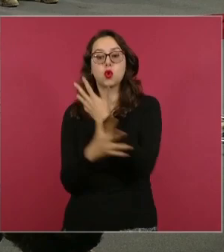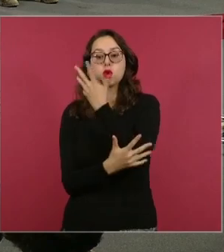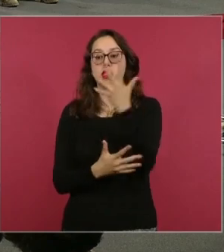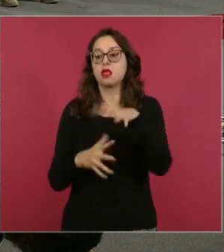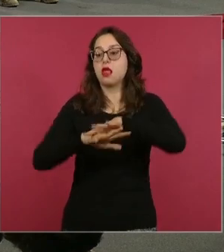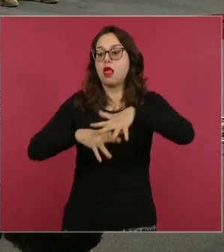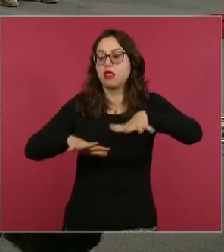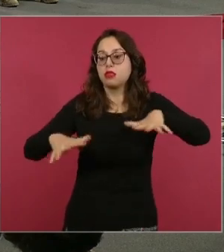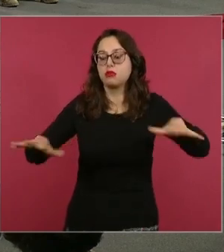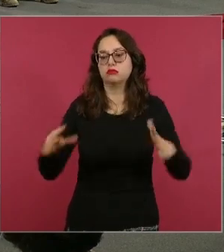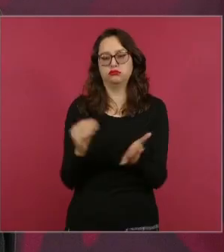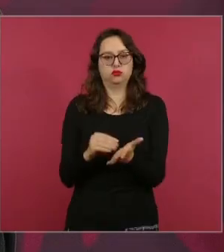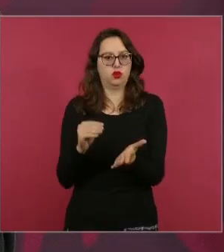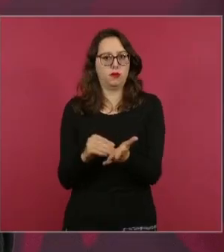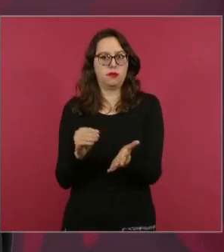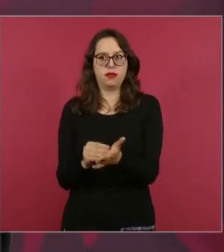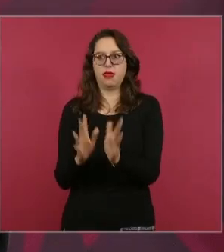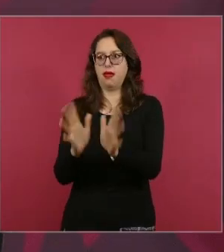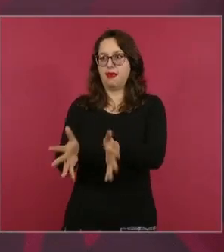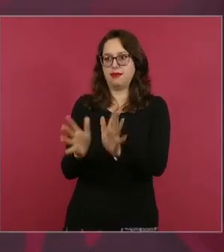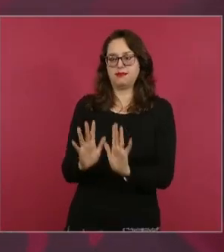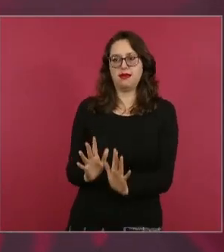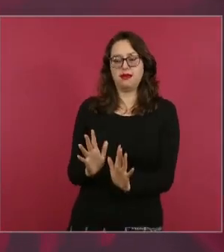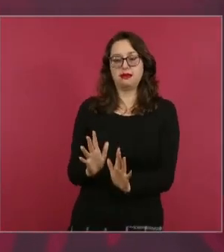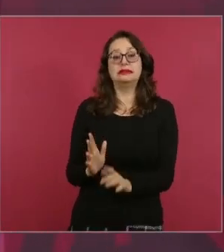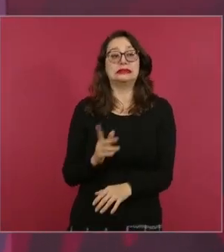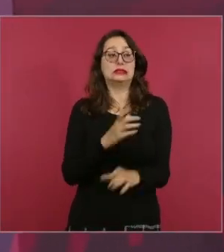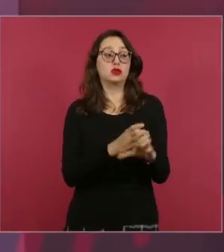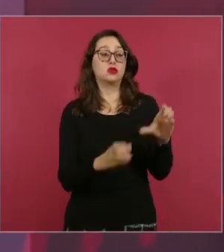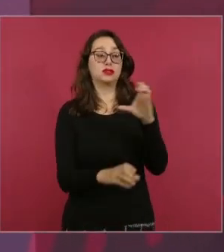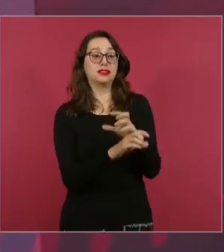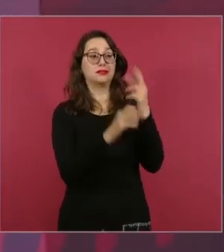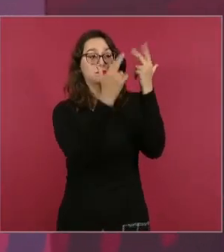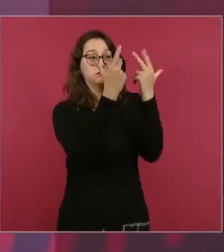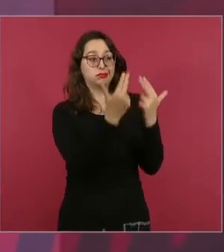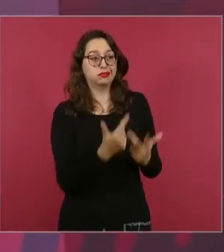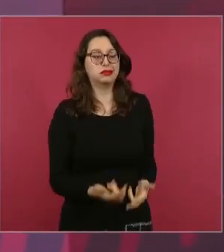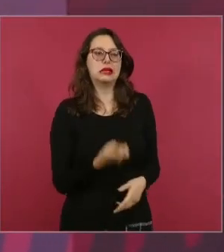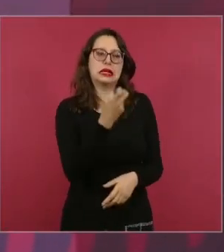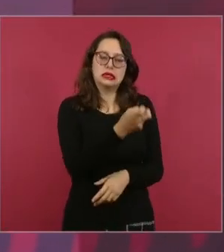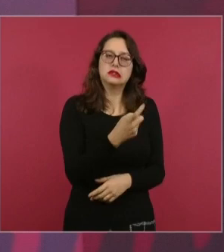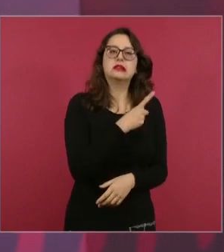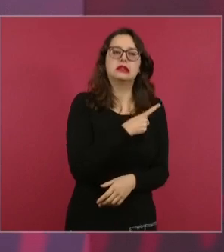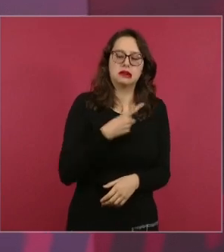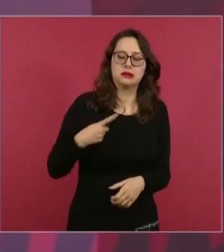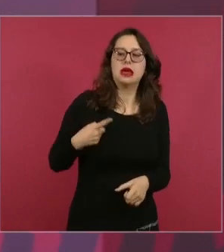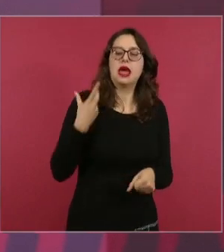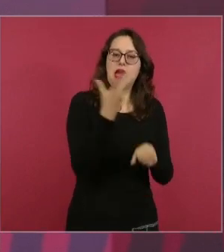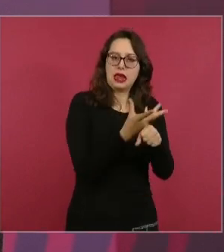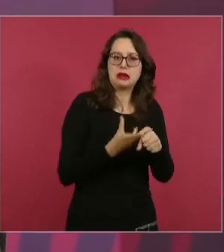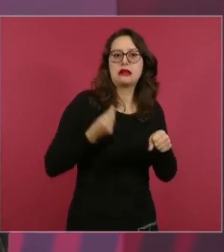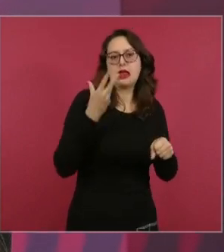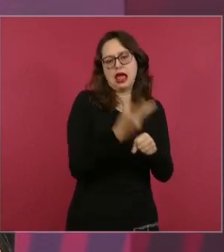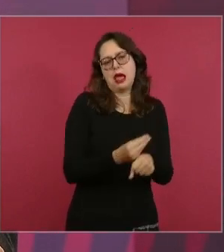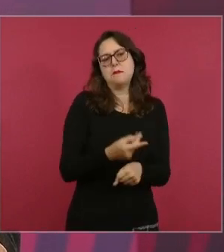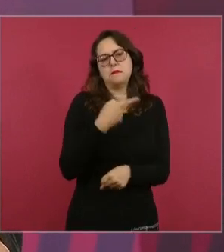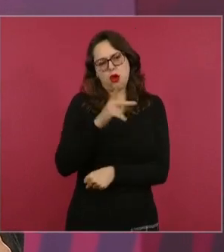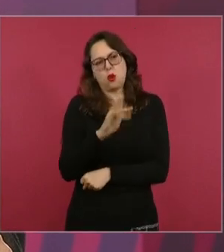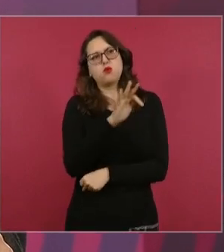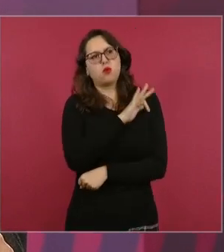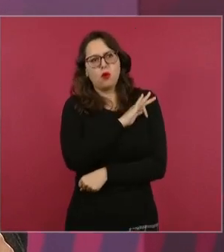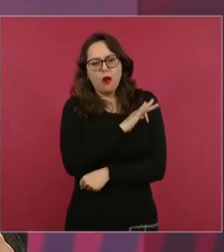eh decíamos que lo que más nos duele son las pérdidas de Vidas